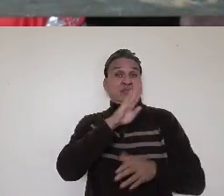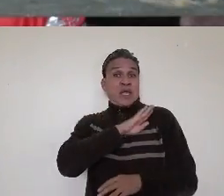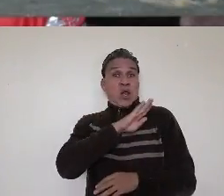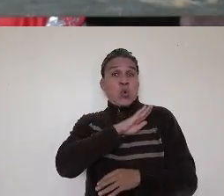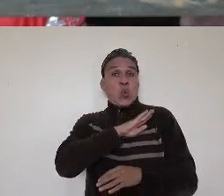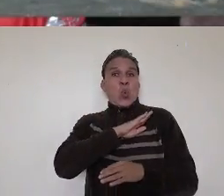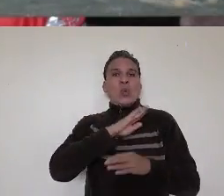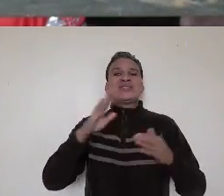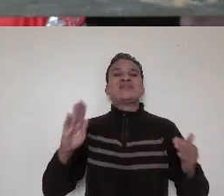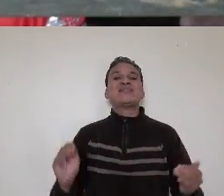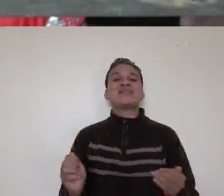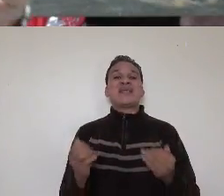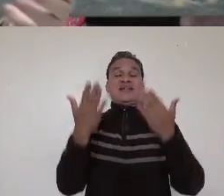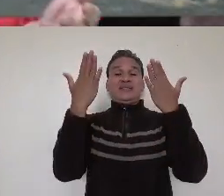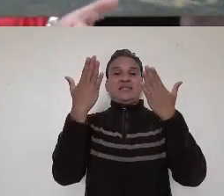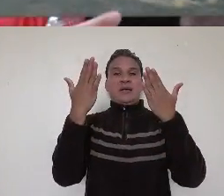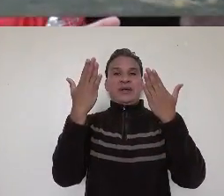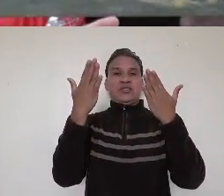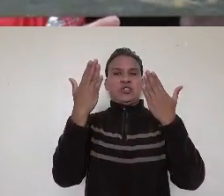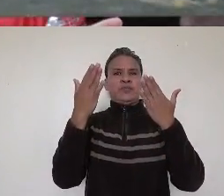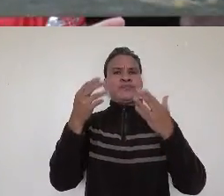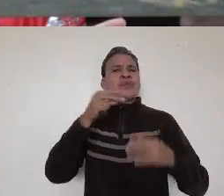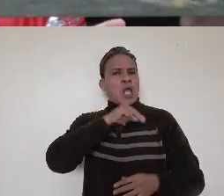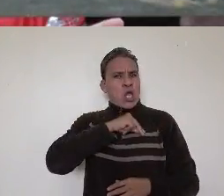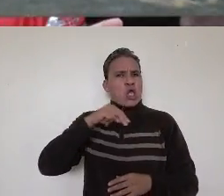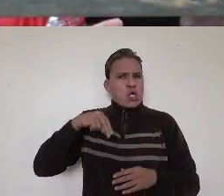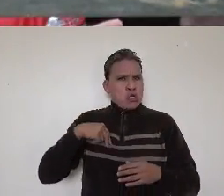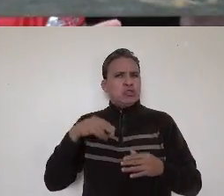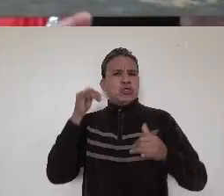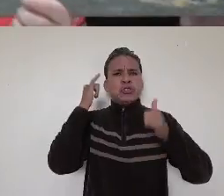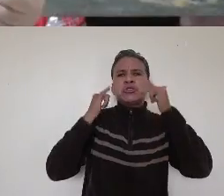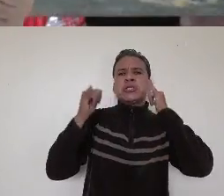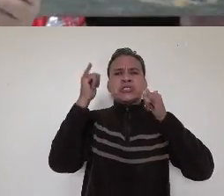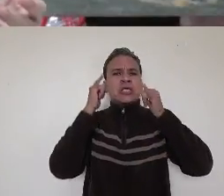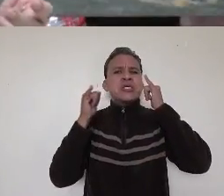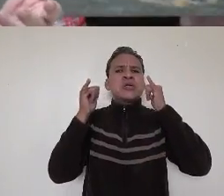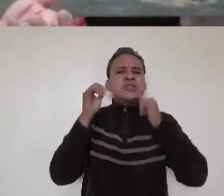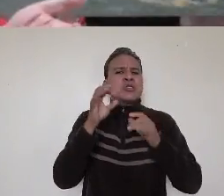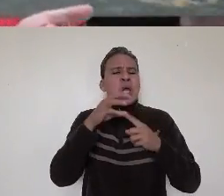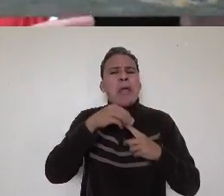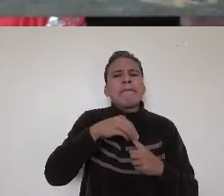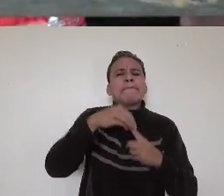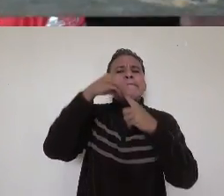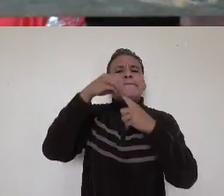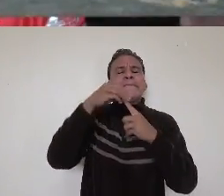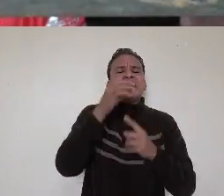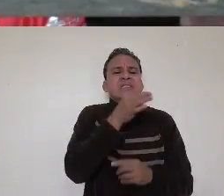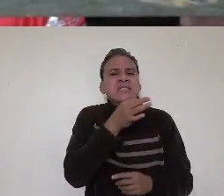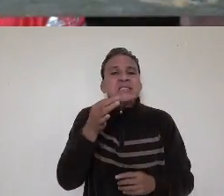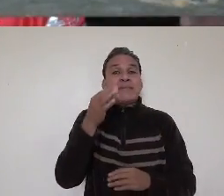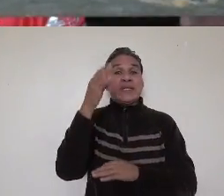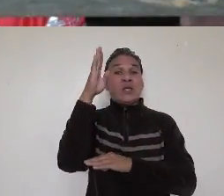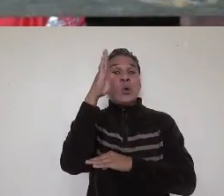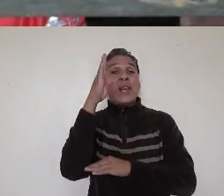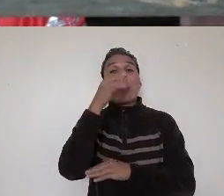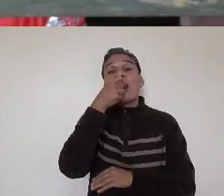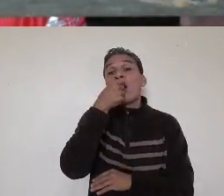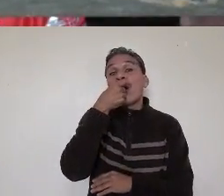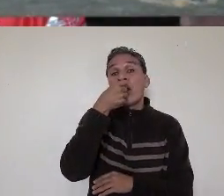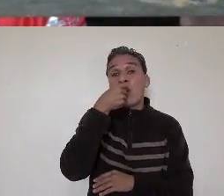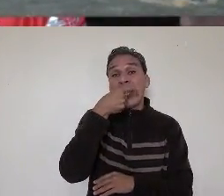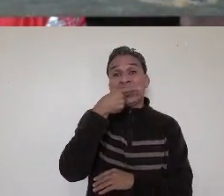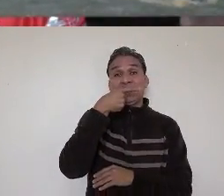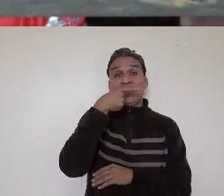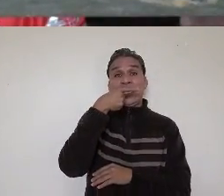salvación. Nosotros la celebramos de muchas maneras, de manera particularísima y excelente con la Eucaristía, pero cada vez que